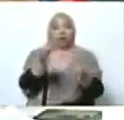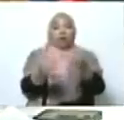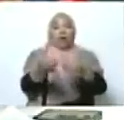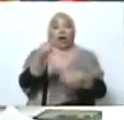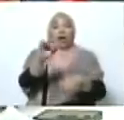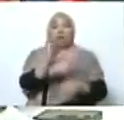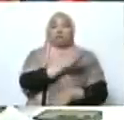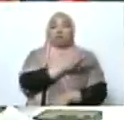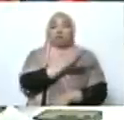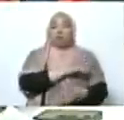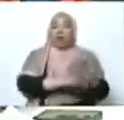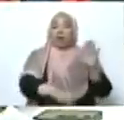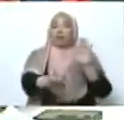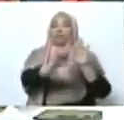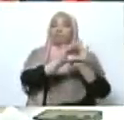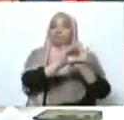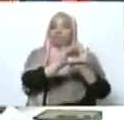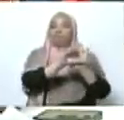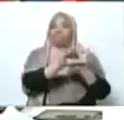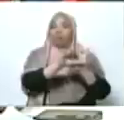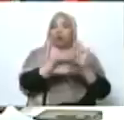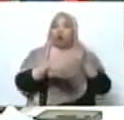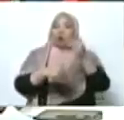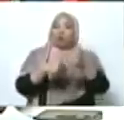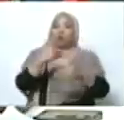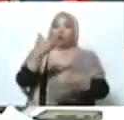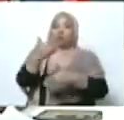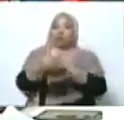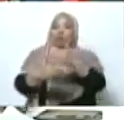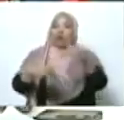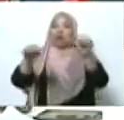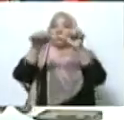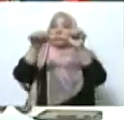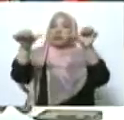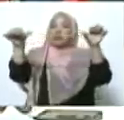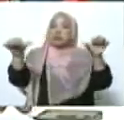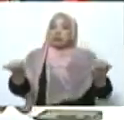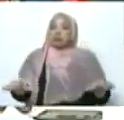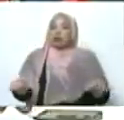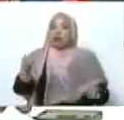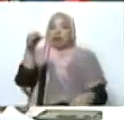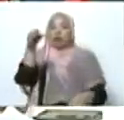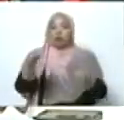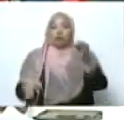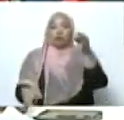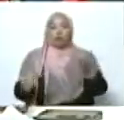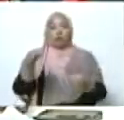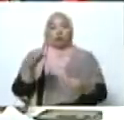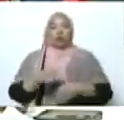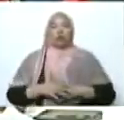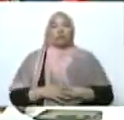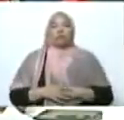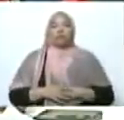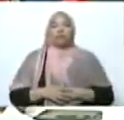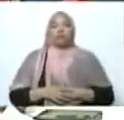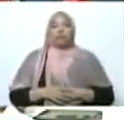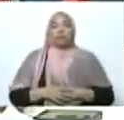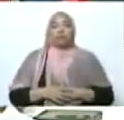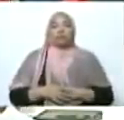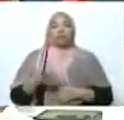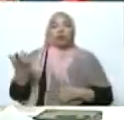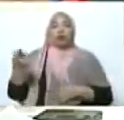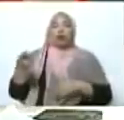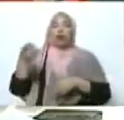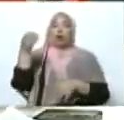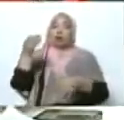leyes para ir avanzando en todo el sistema de justicia. El sistema de justicia, tú sabes que no solo incluye a los